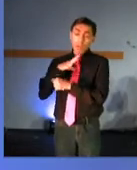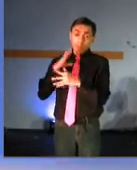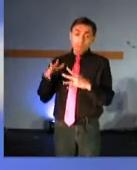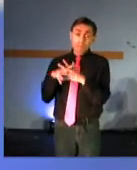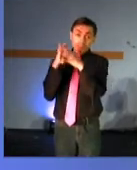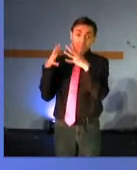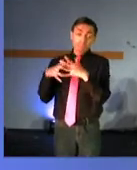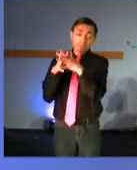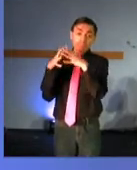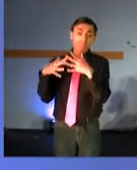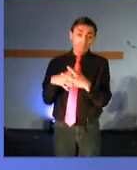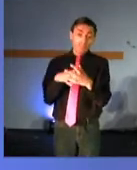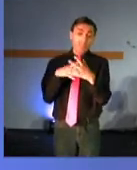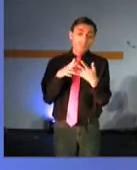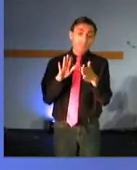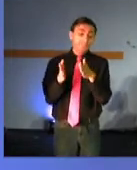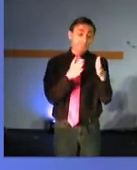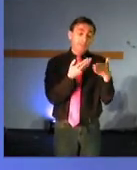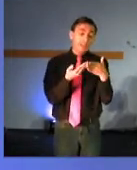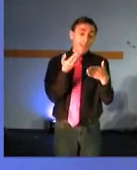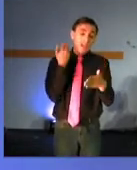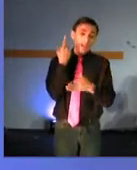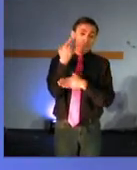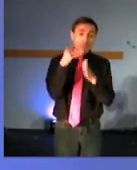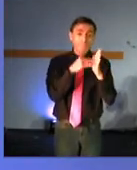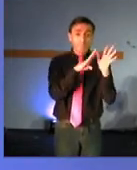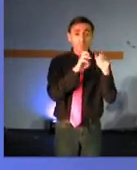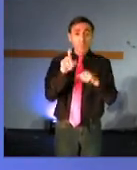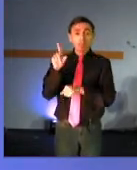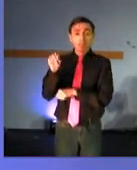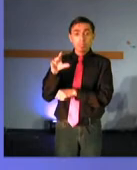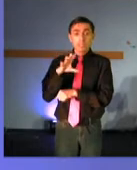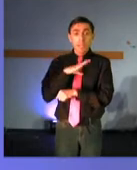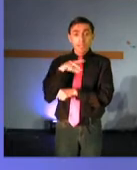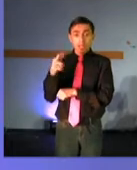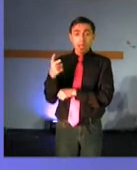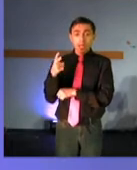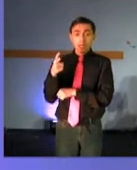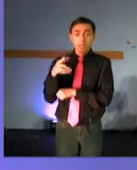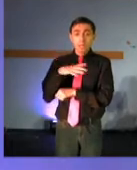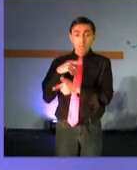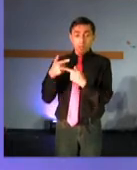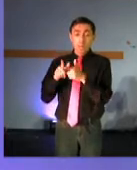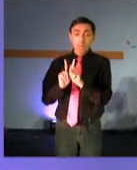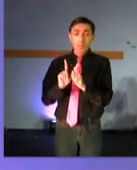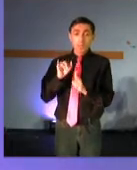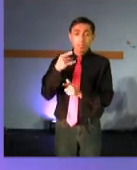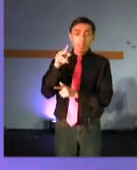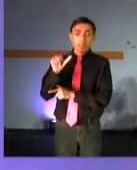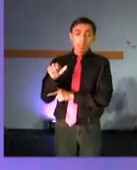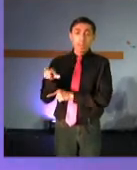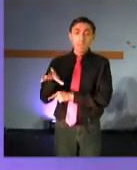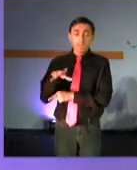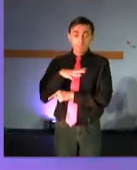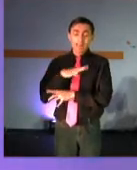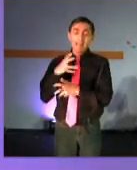Y fue ya en los años 70 que el Frente Sandinista logra hacer algunas